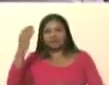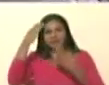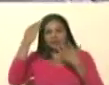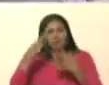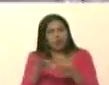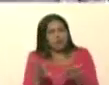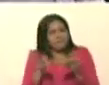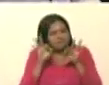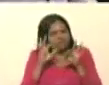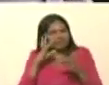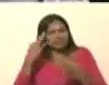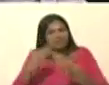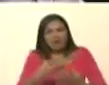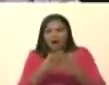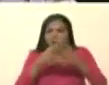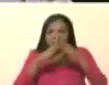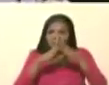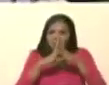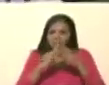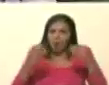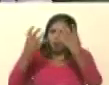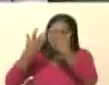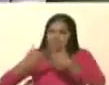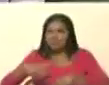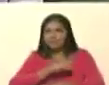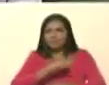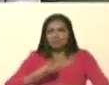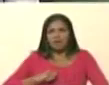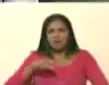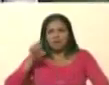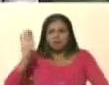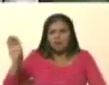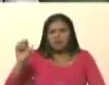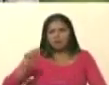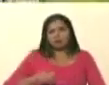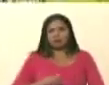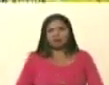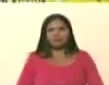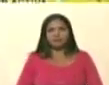especiales a todos los empresarios privados del país